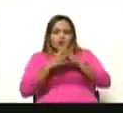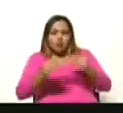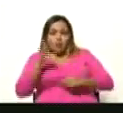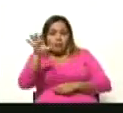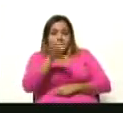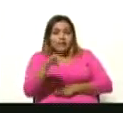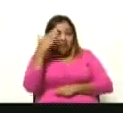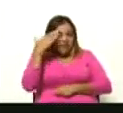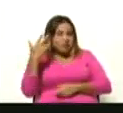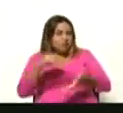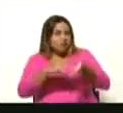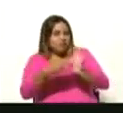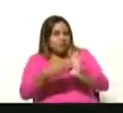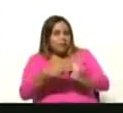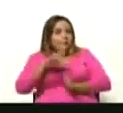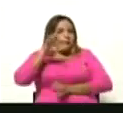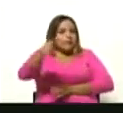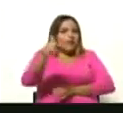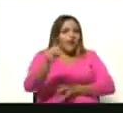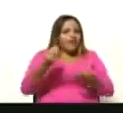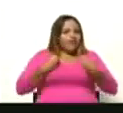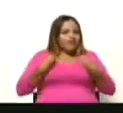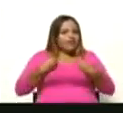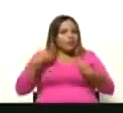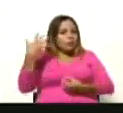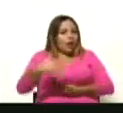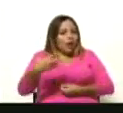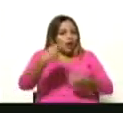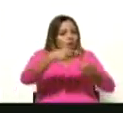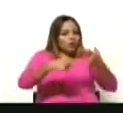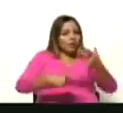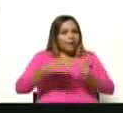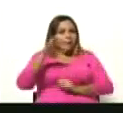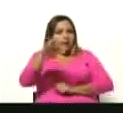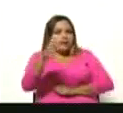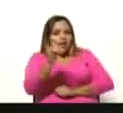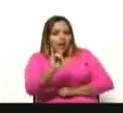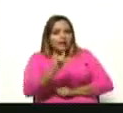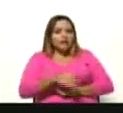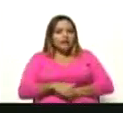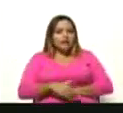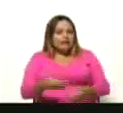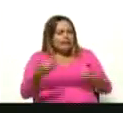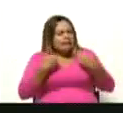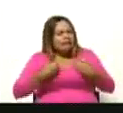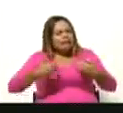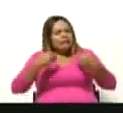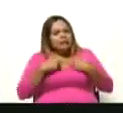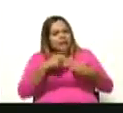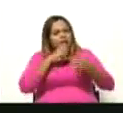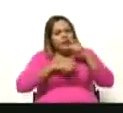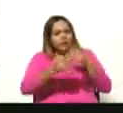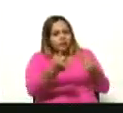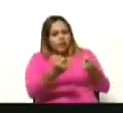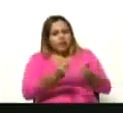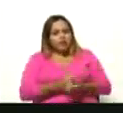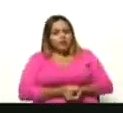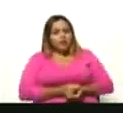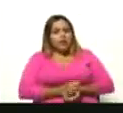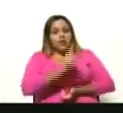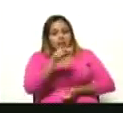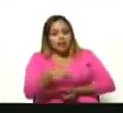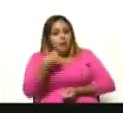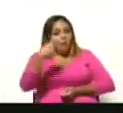estamos hablando, países que están viviendo esta inflación, países que están padeciendo inflación, y bueno, tiene que ver también